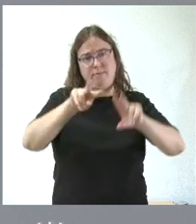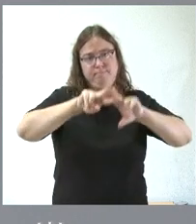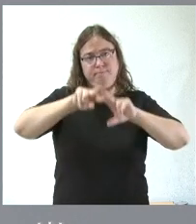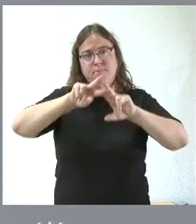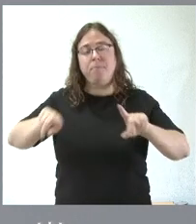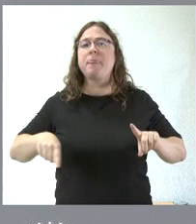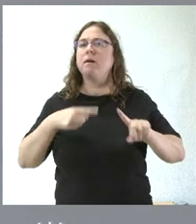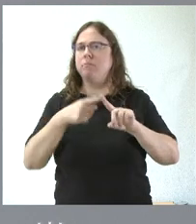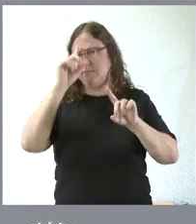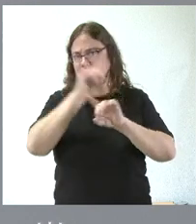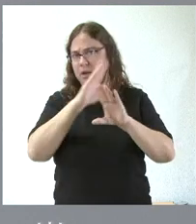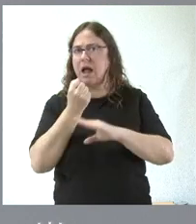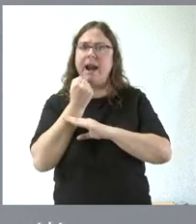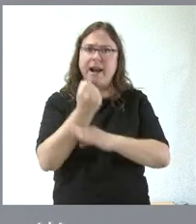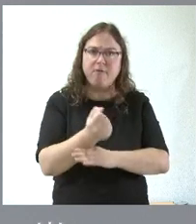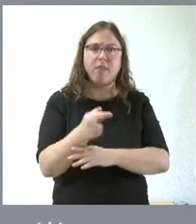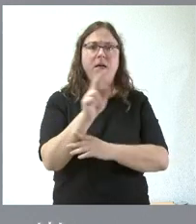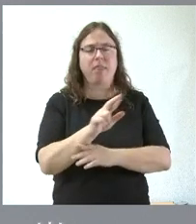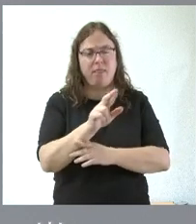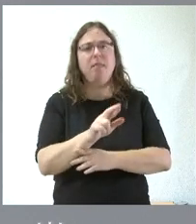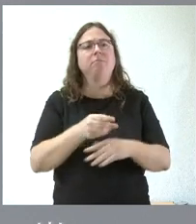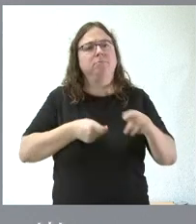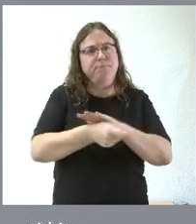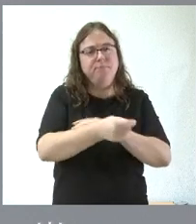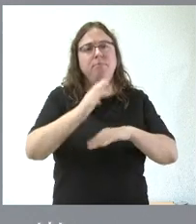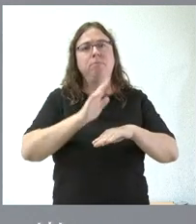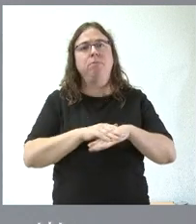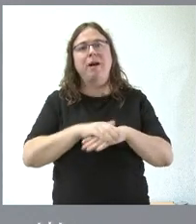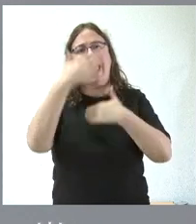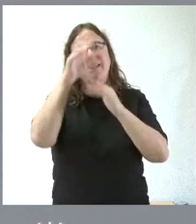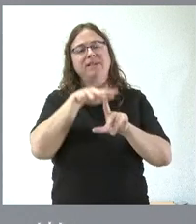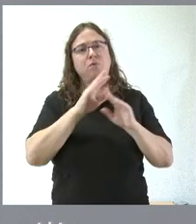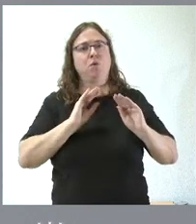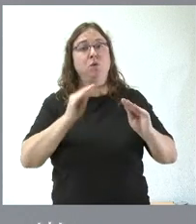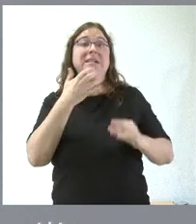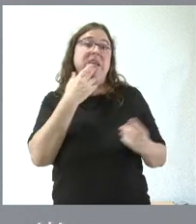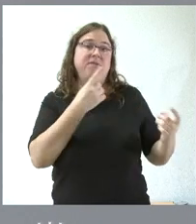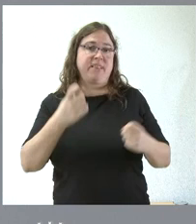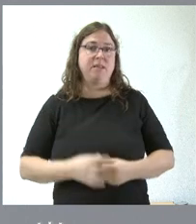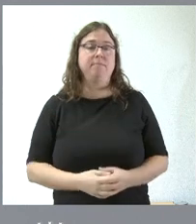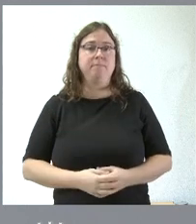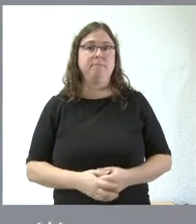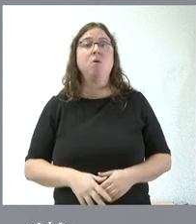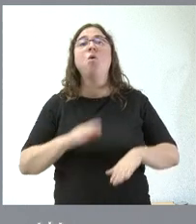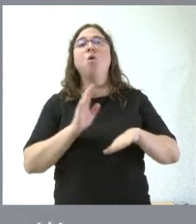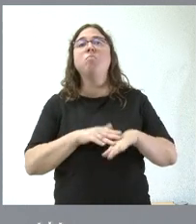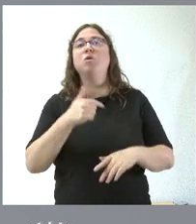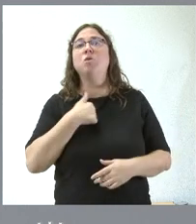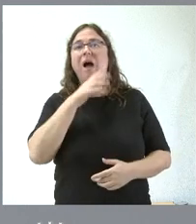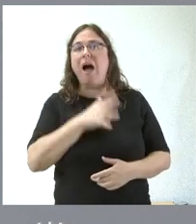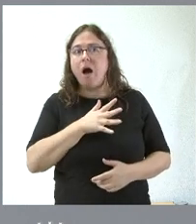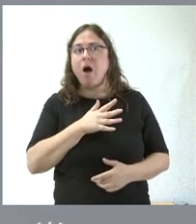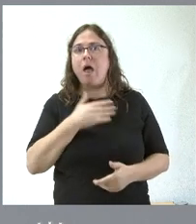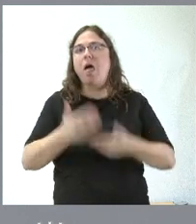todos los refuerzos que resulten precisos para atender estas circunstancias si es que lo son y por tanto yo no me voy ahora a